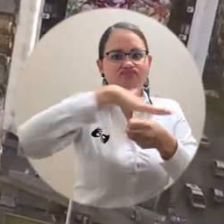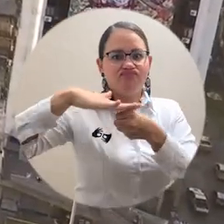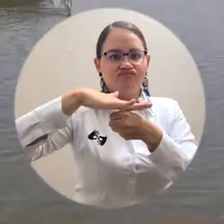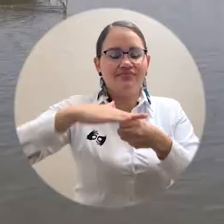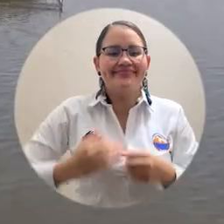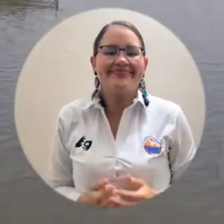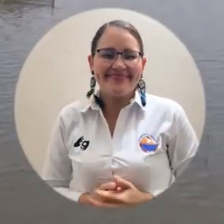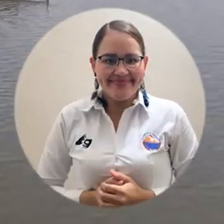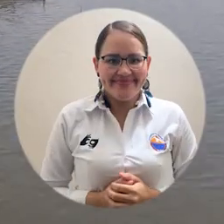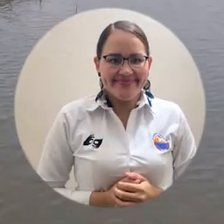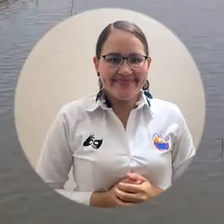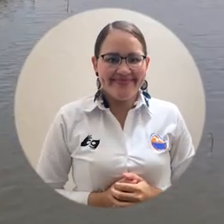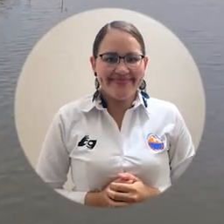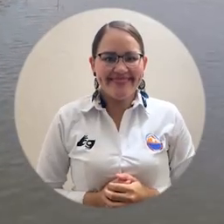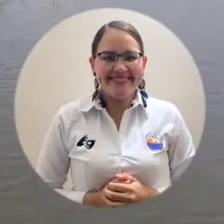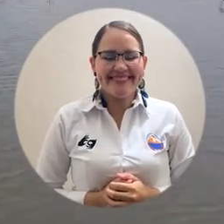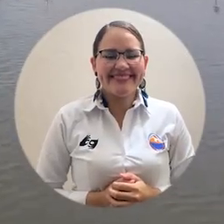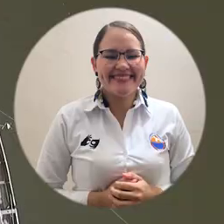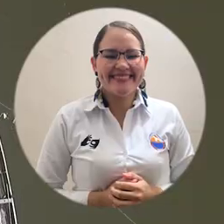territorio.